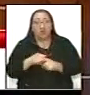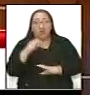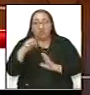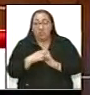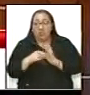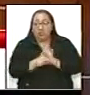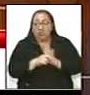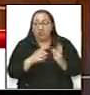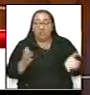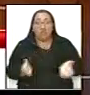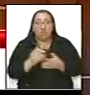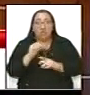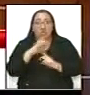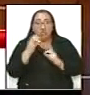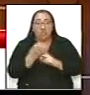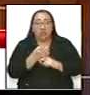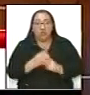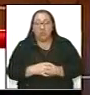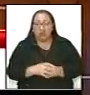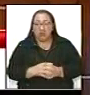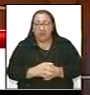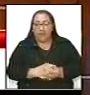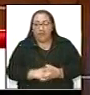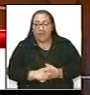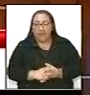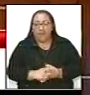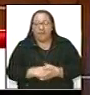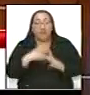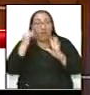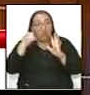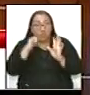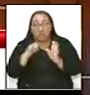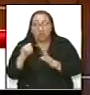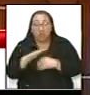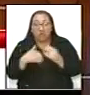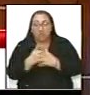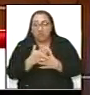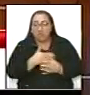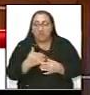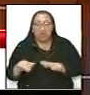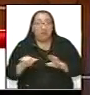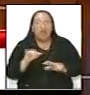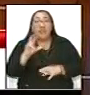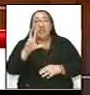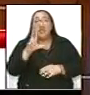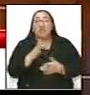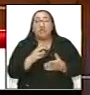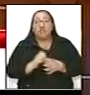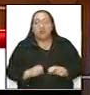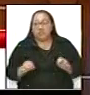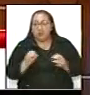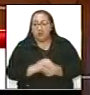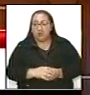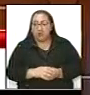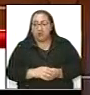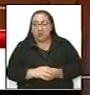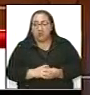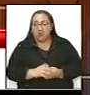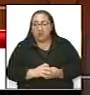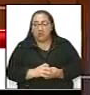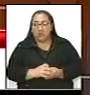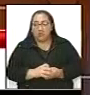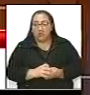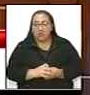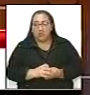de ley de promoción de la actividad cinematográfica y audiovisual, presidente, hubieron tres hechos más